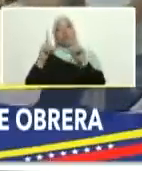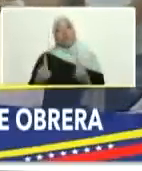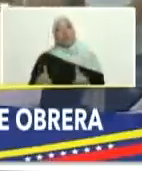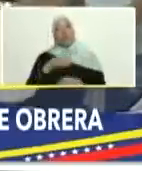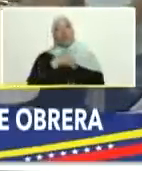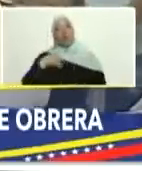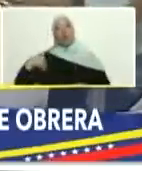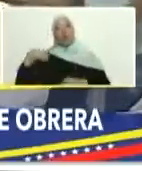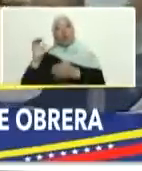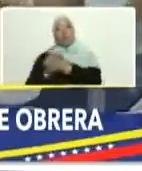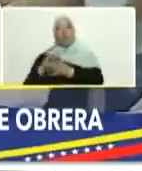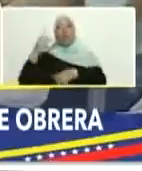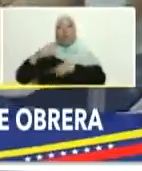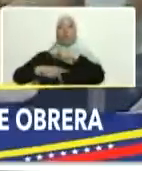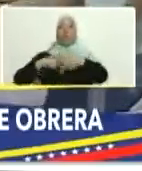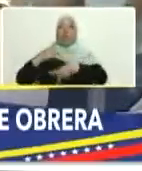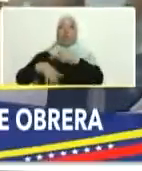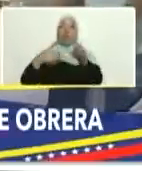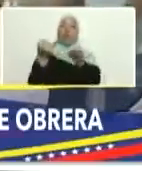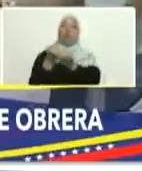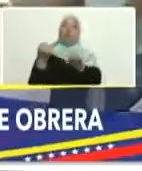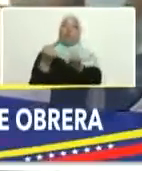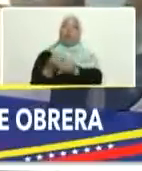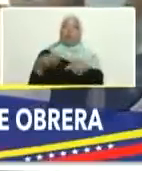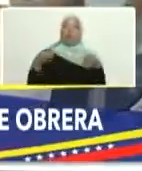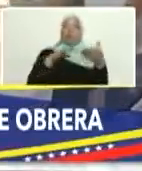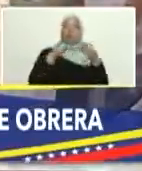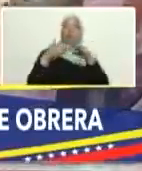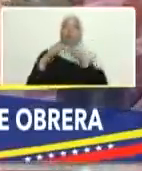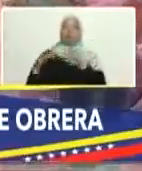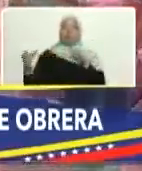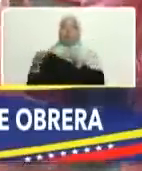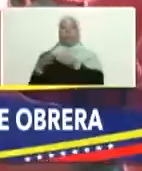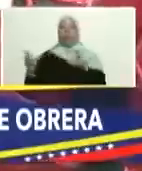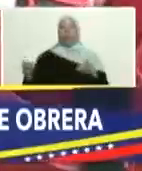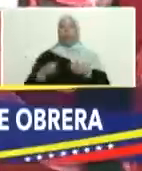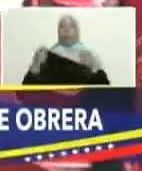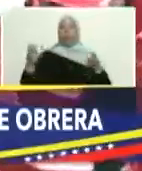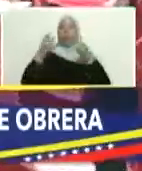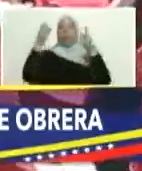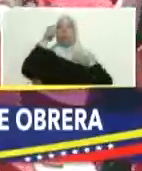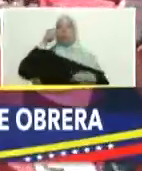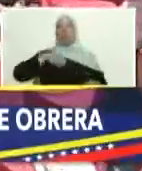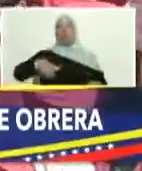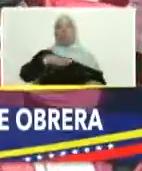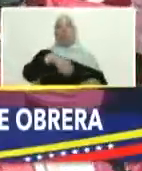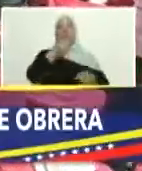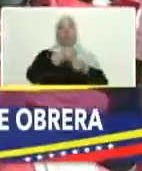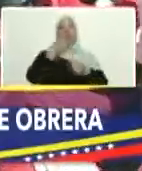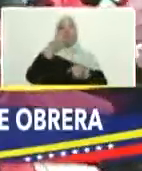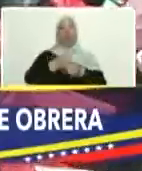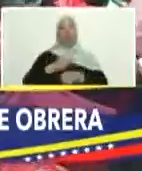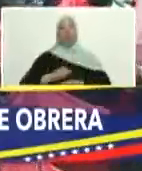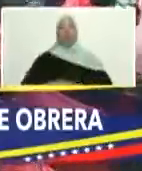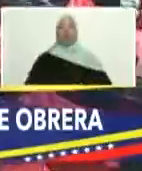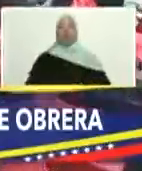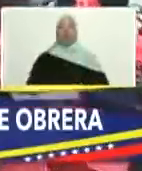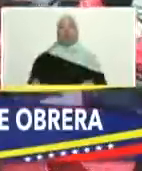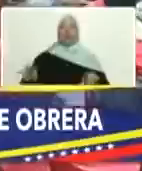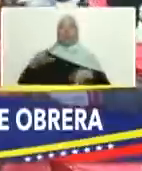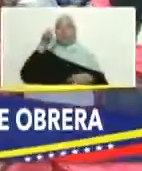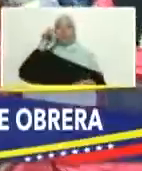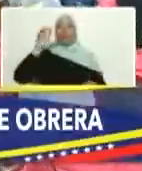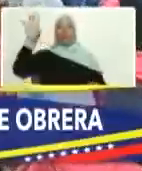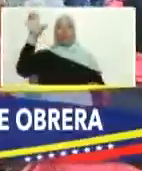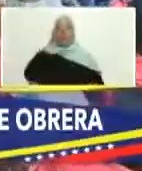los consejos productivos de trabajadores y trabajadoras, que viva el poder de la clase obrera, que viva la